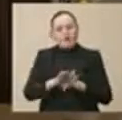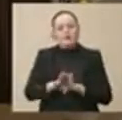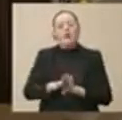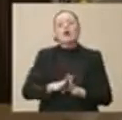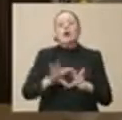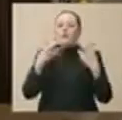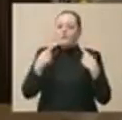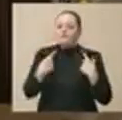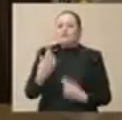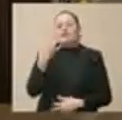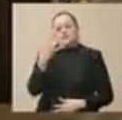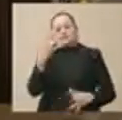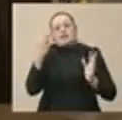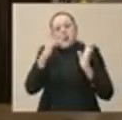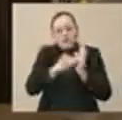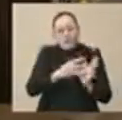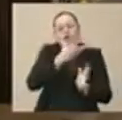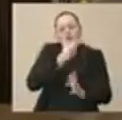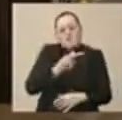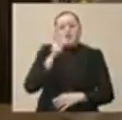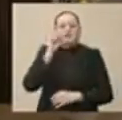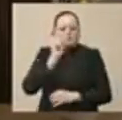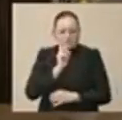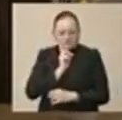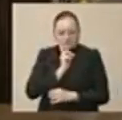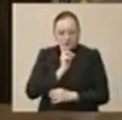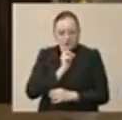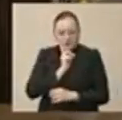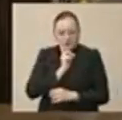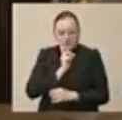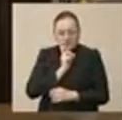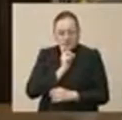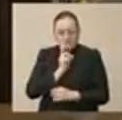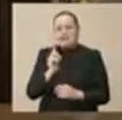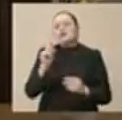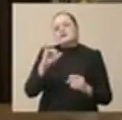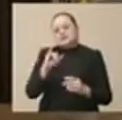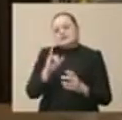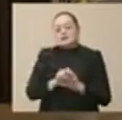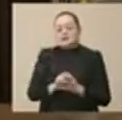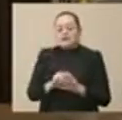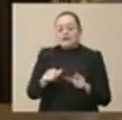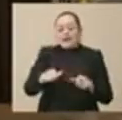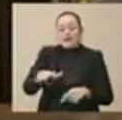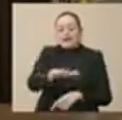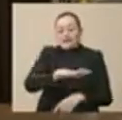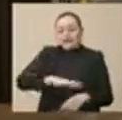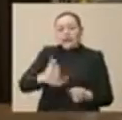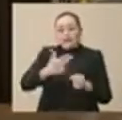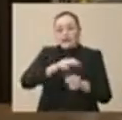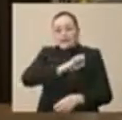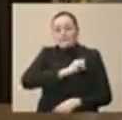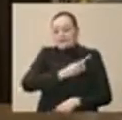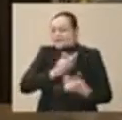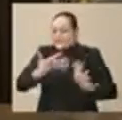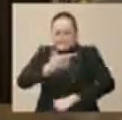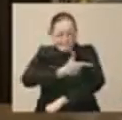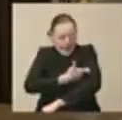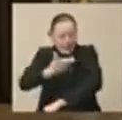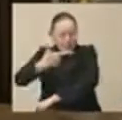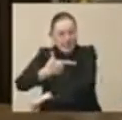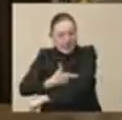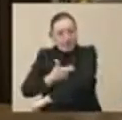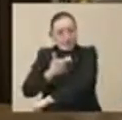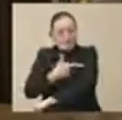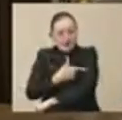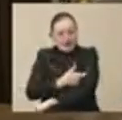sur casi 5000 su californianas y sus californianos pertenecientes al sector salud están siendo vacunados